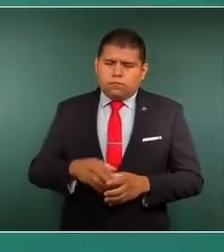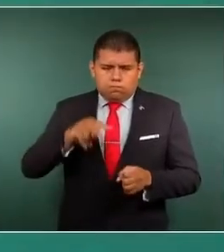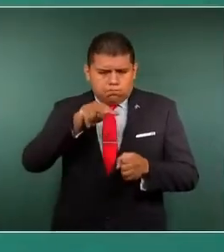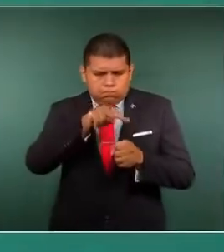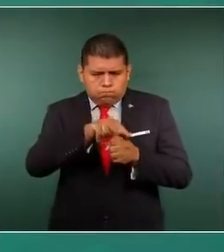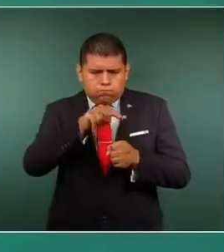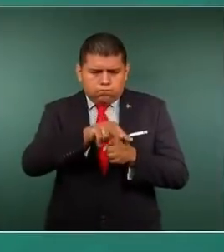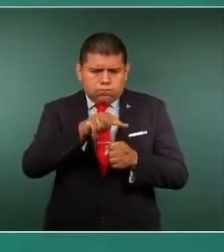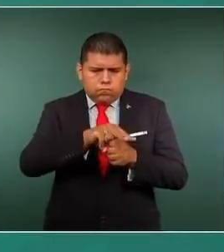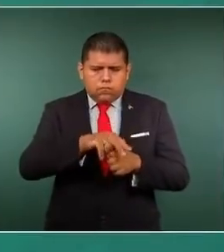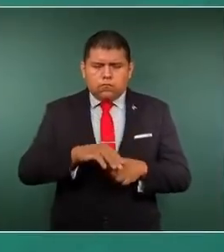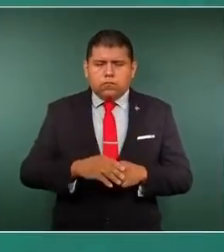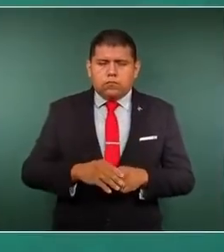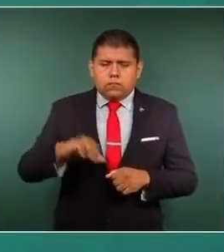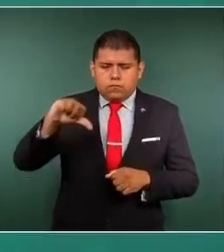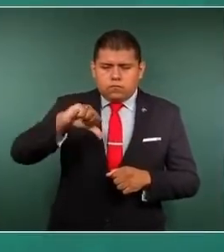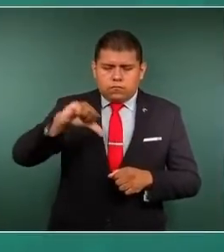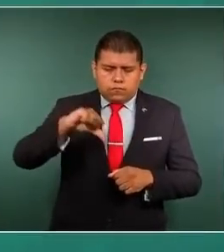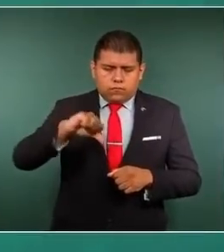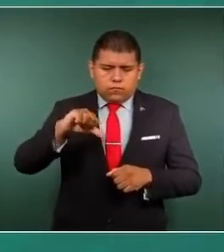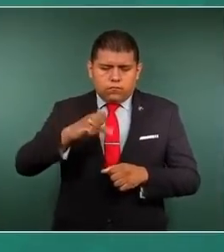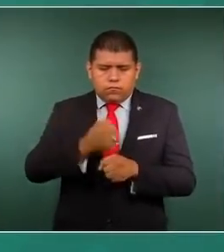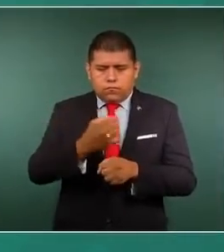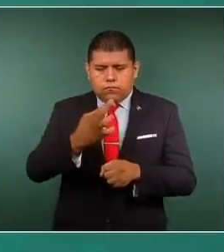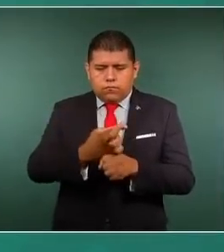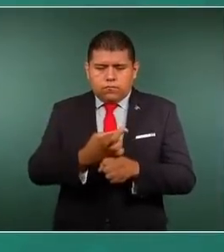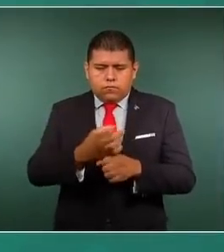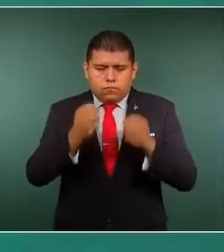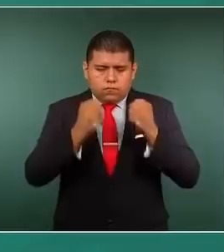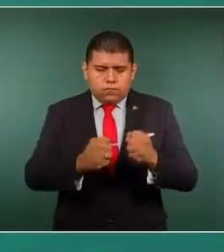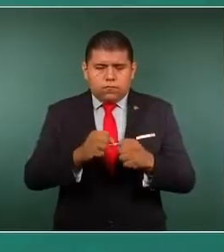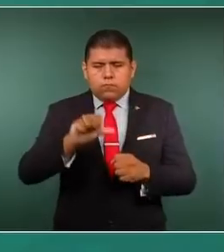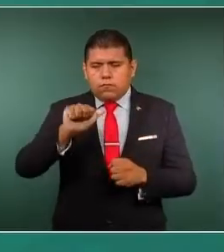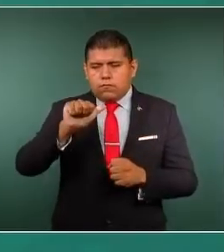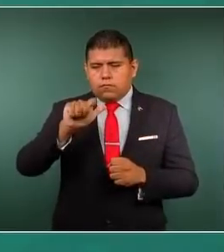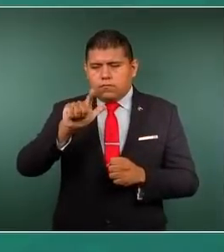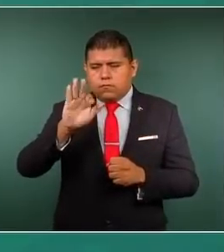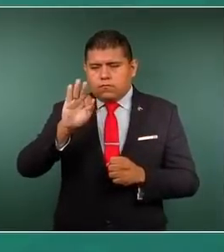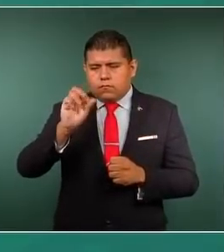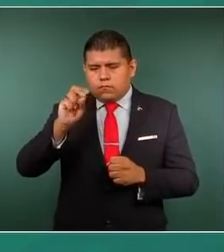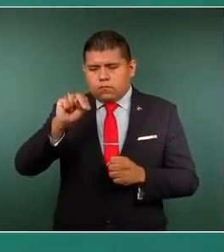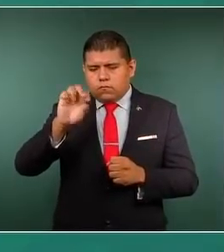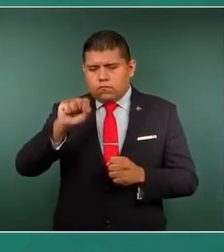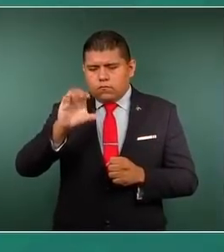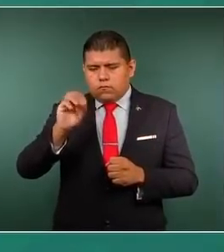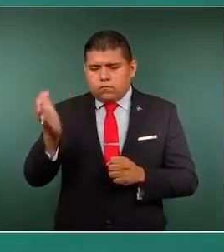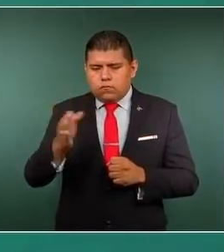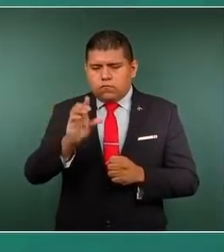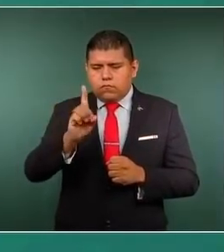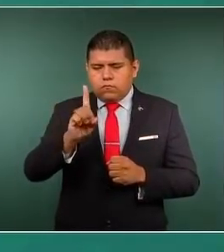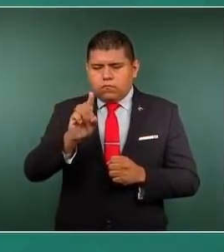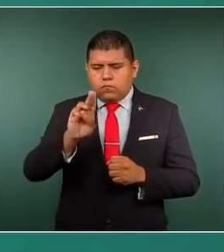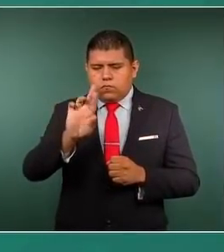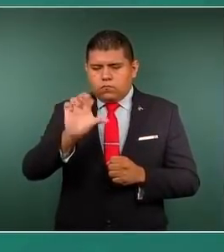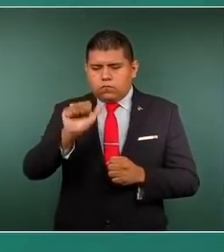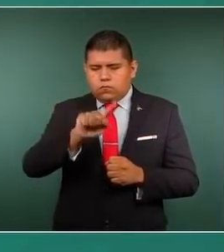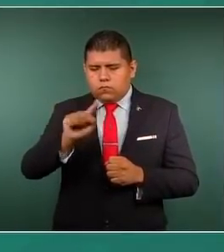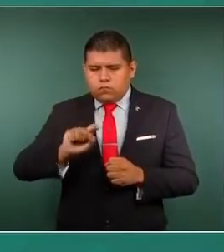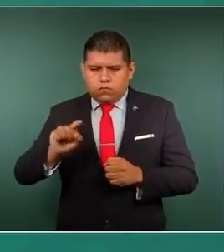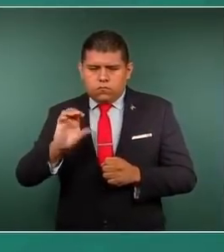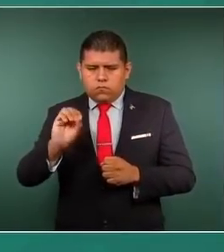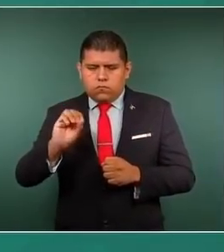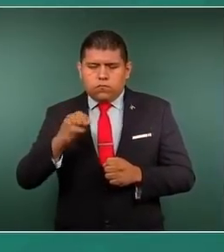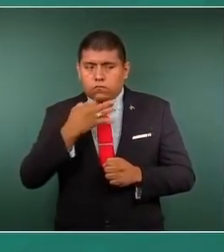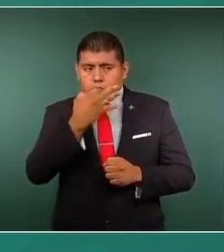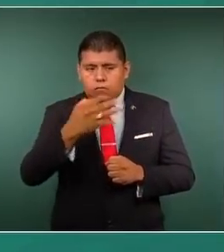hoy el secretario de seguridad alfonso durazo informa que en guanajuato